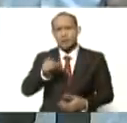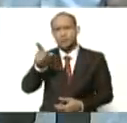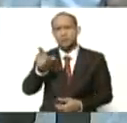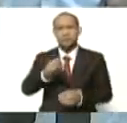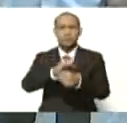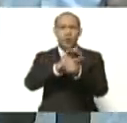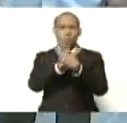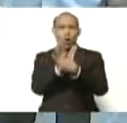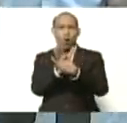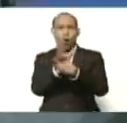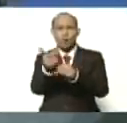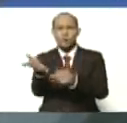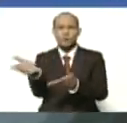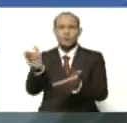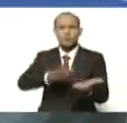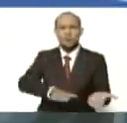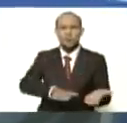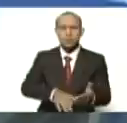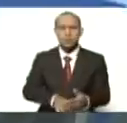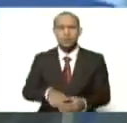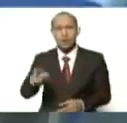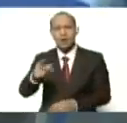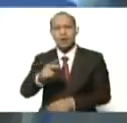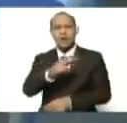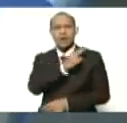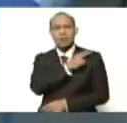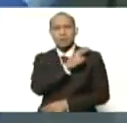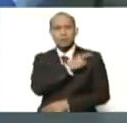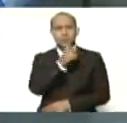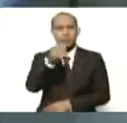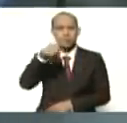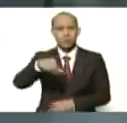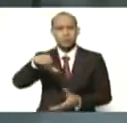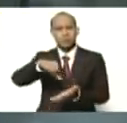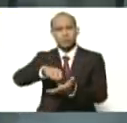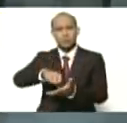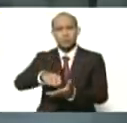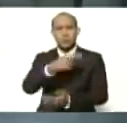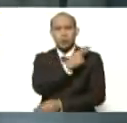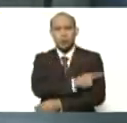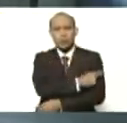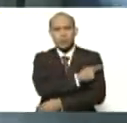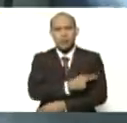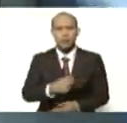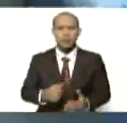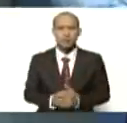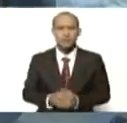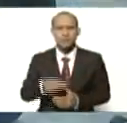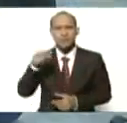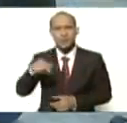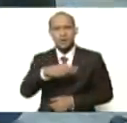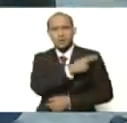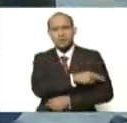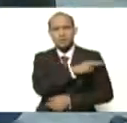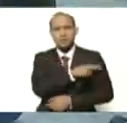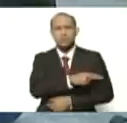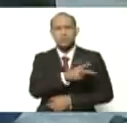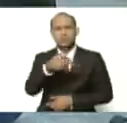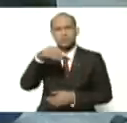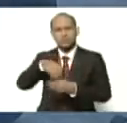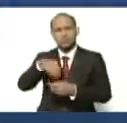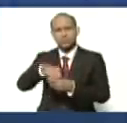pasó a otra dimensión fue director precisamente de esta institución del hospital central de todo un hospital que tiene 850 trabajadores